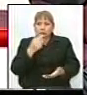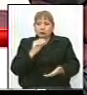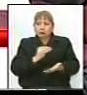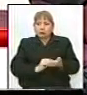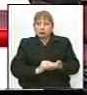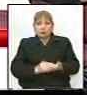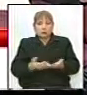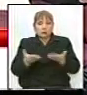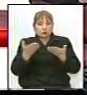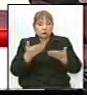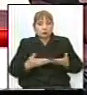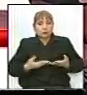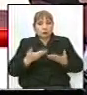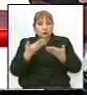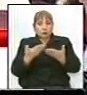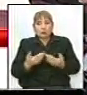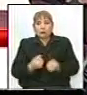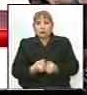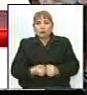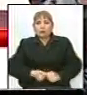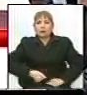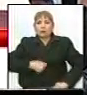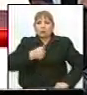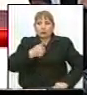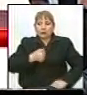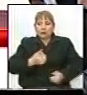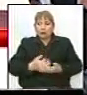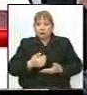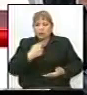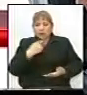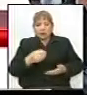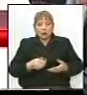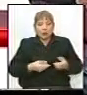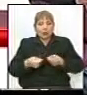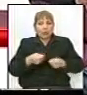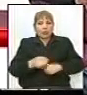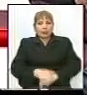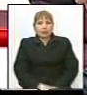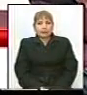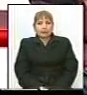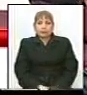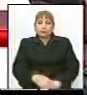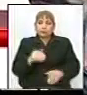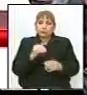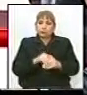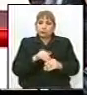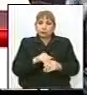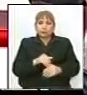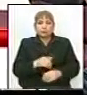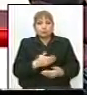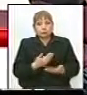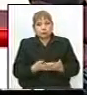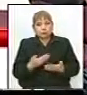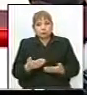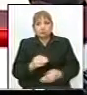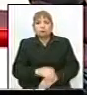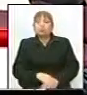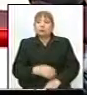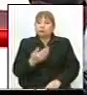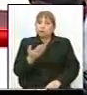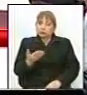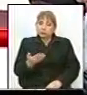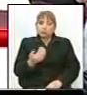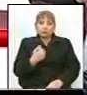nuevamente para que integre ahora como jefe encargado del gabinete de asesores del Jurado Nacional de Elecciones, ¿no? Entonces creo que con